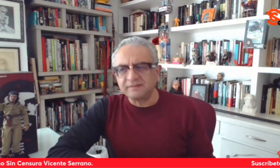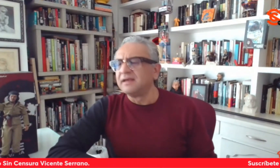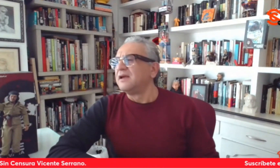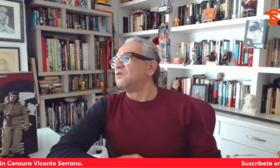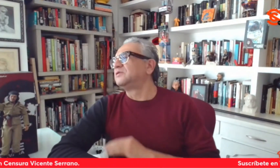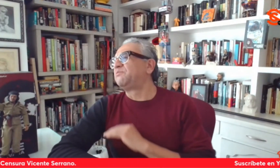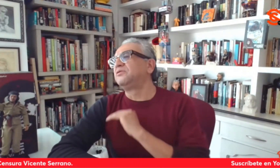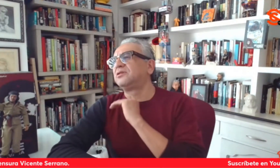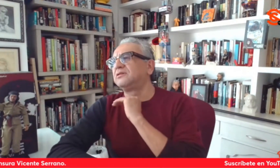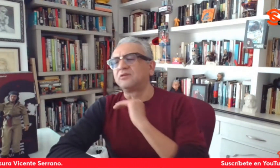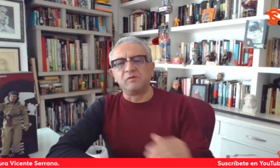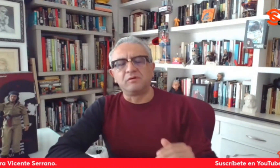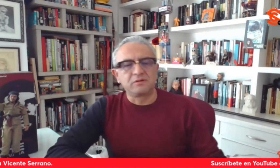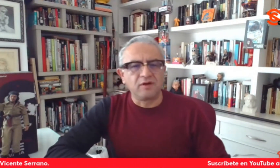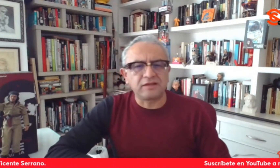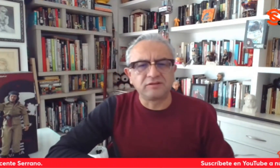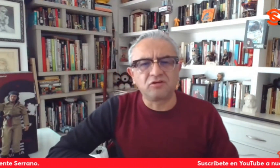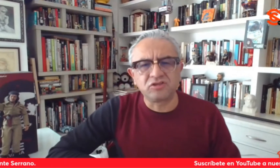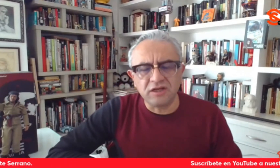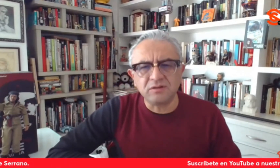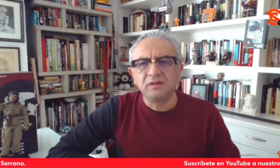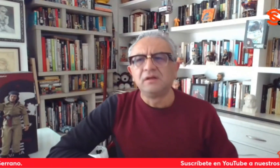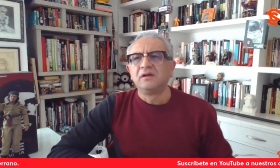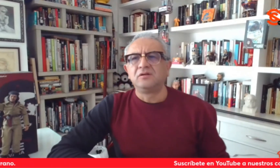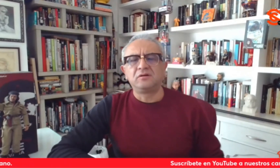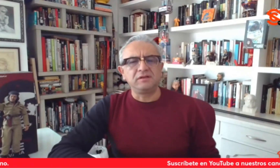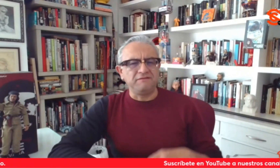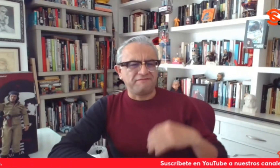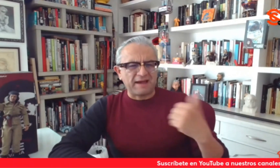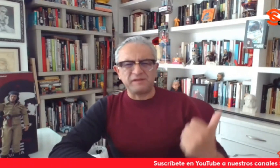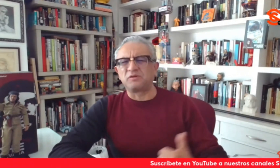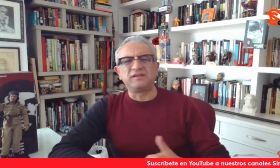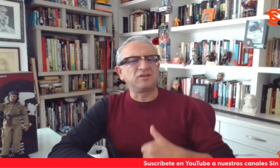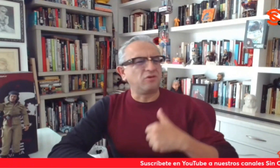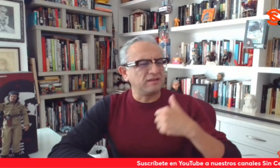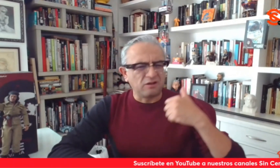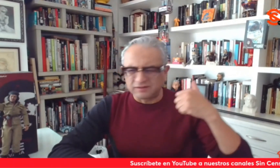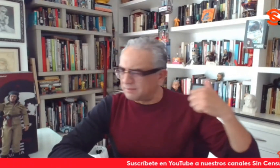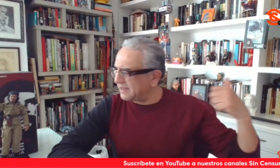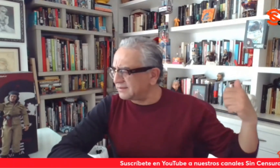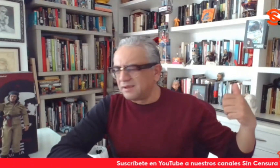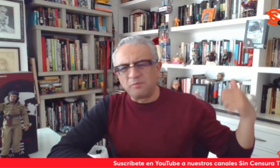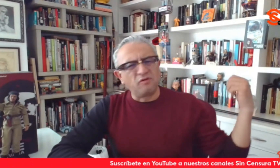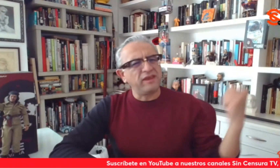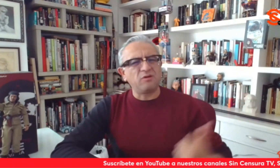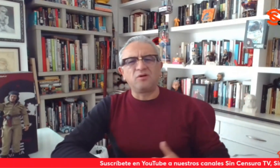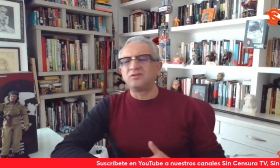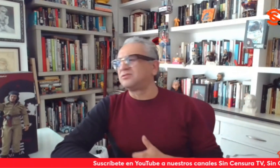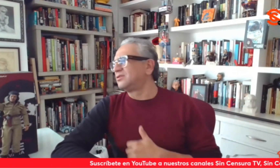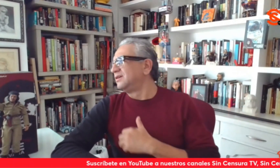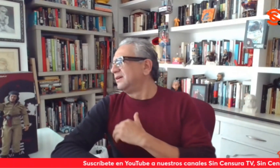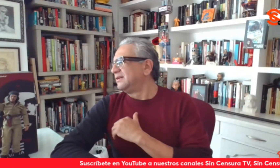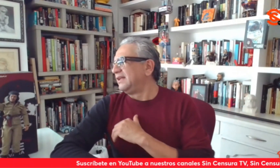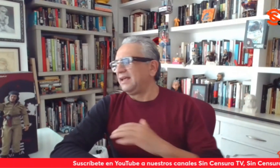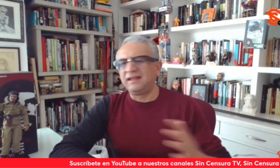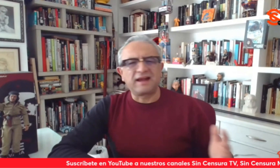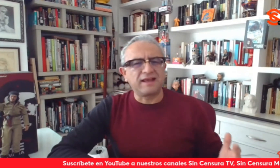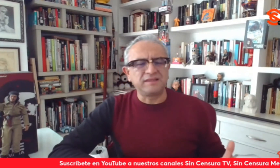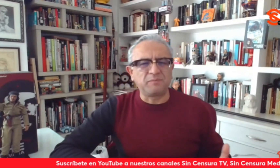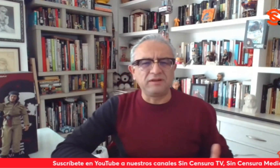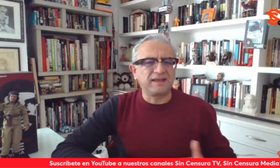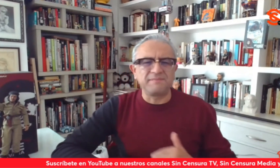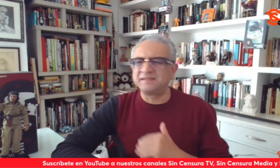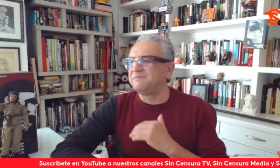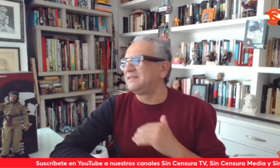Lenia Batres, los puso como lazos de cochino, ¿no? Infames protectores de los más poderosos, de